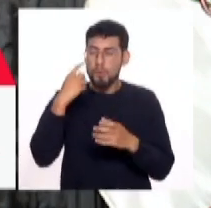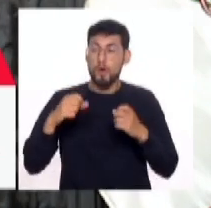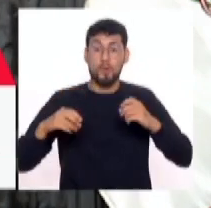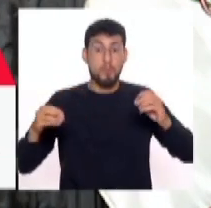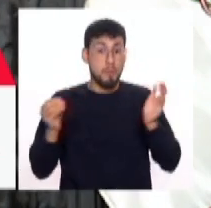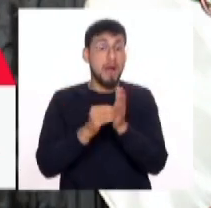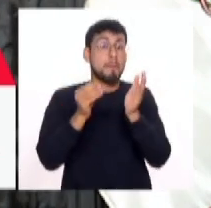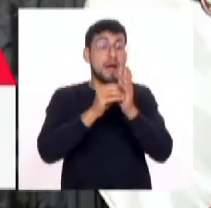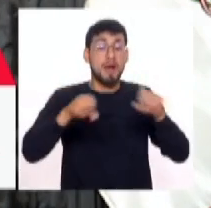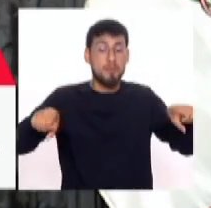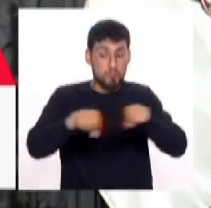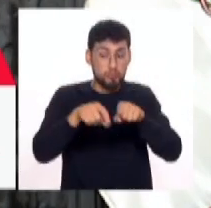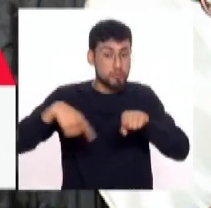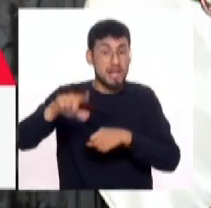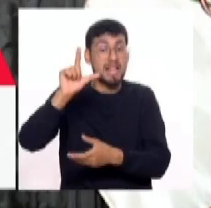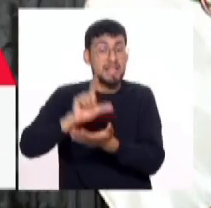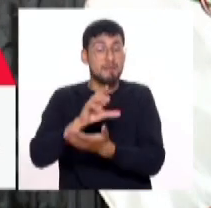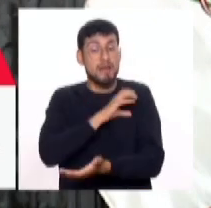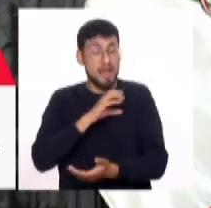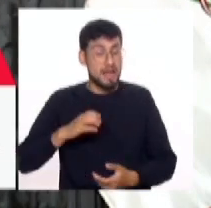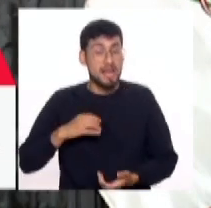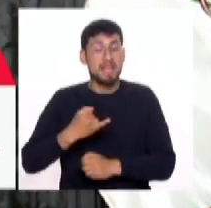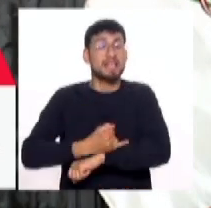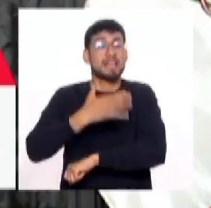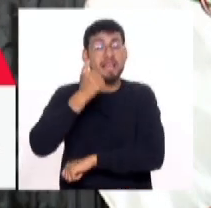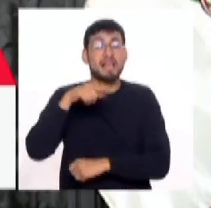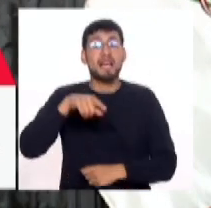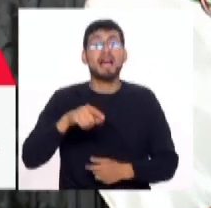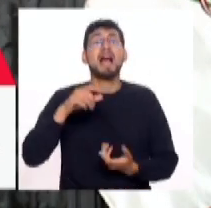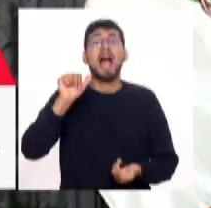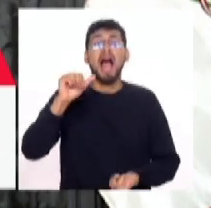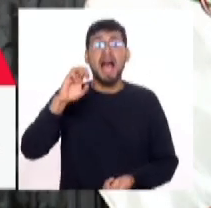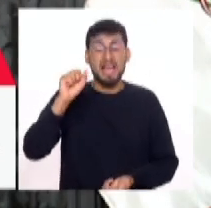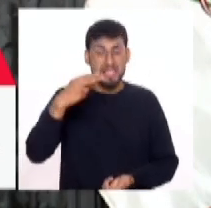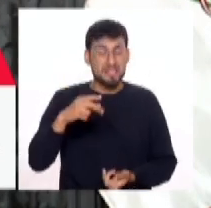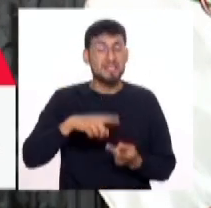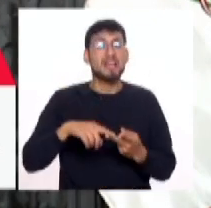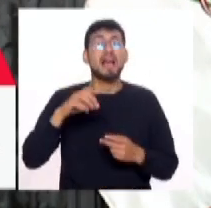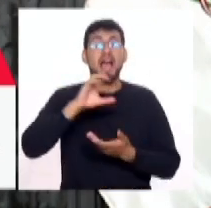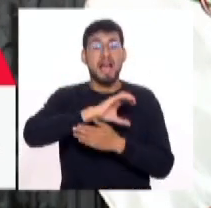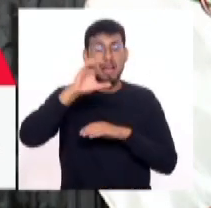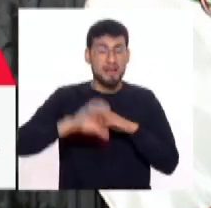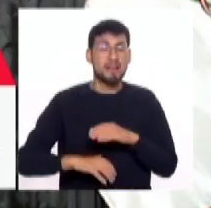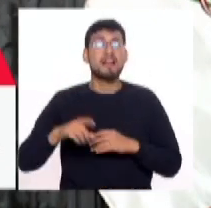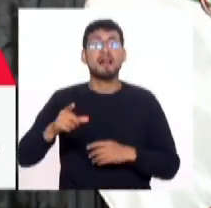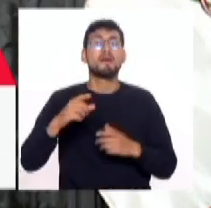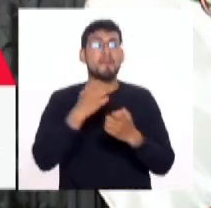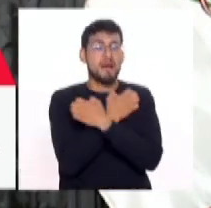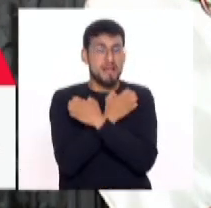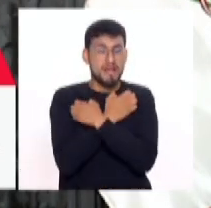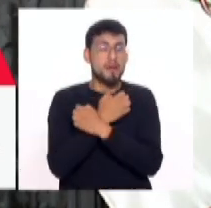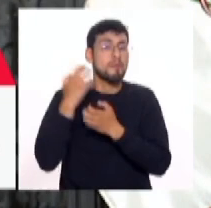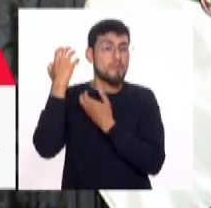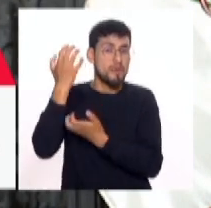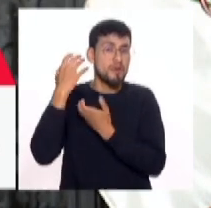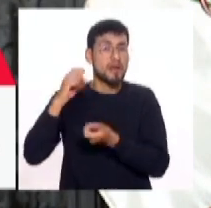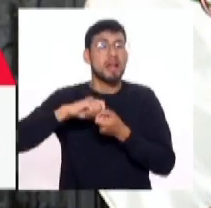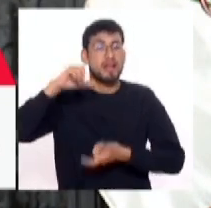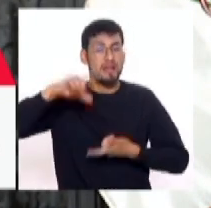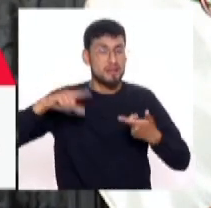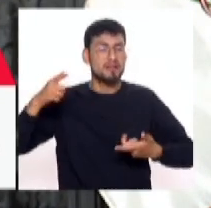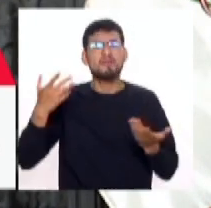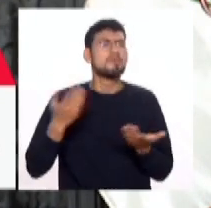natural en las regiones de Lima, Callao, Ica, Ancash, Cajamarca, La Libertad, Lambayeque y Piura. Y actualmente tiene